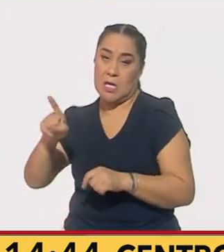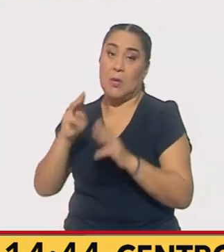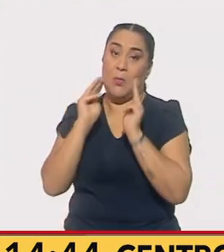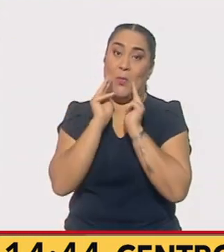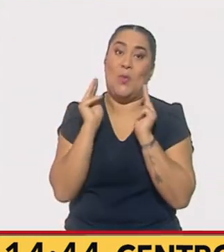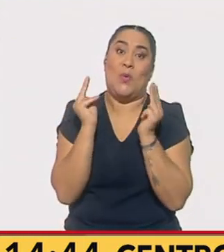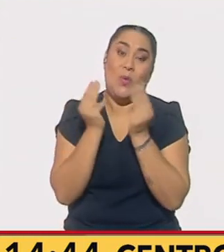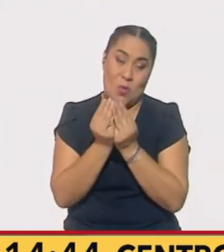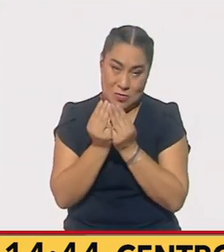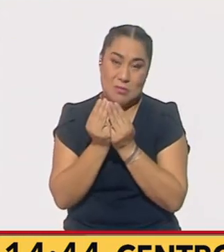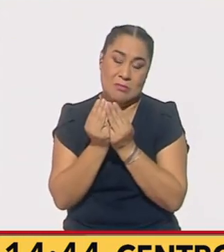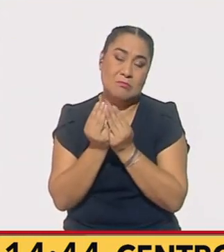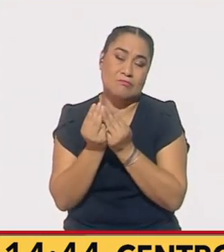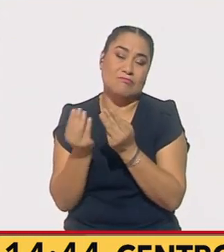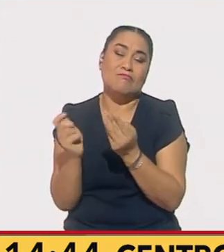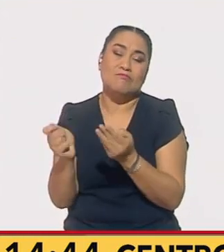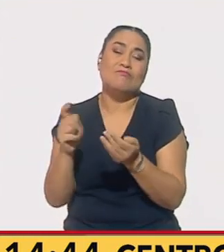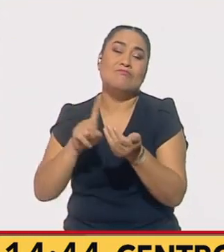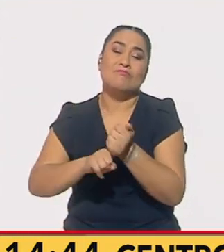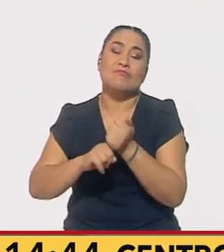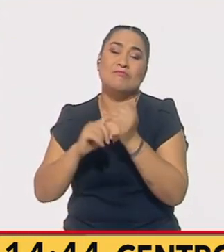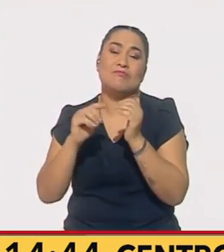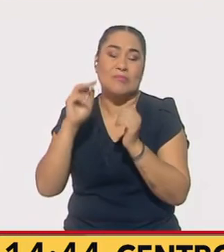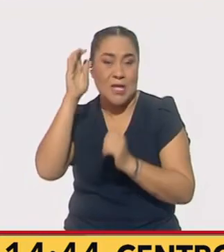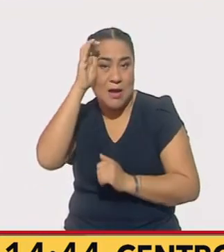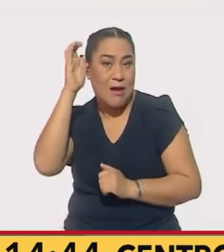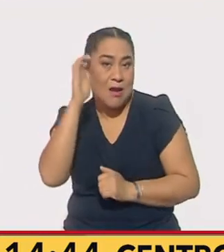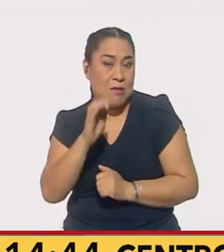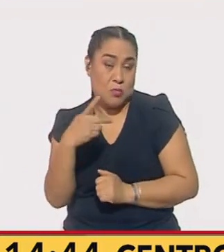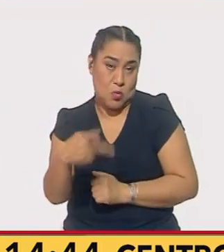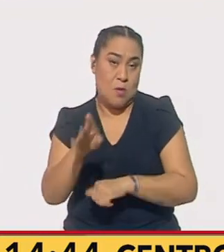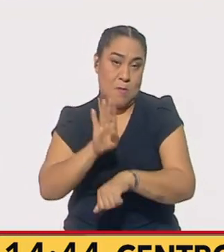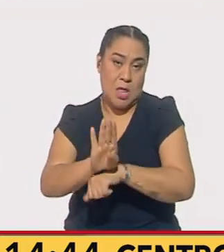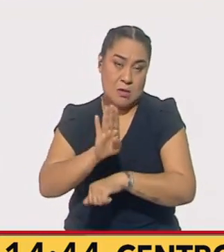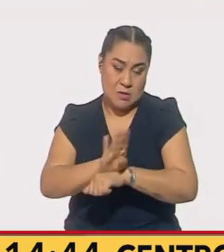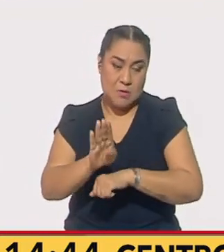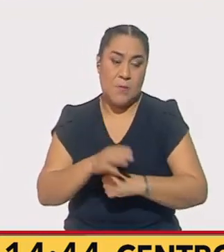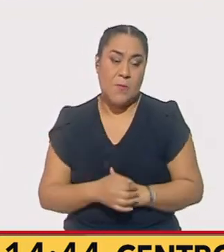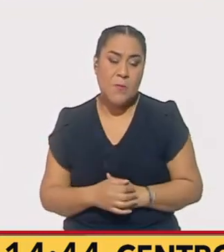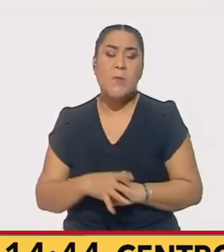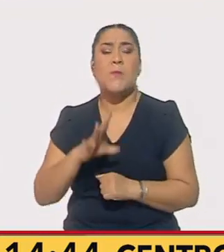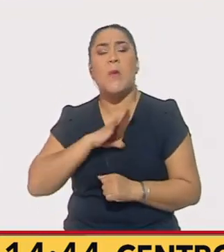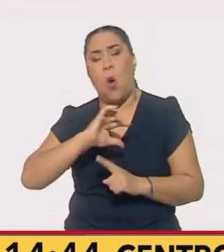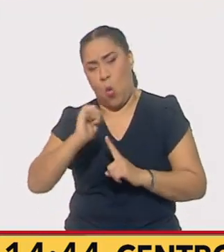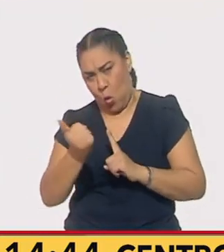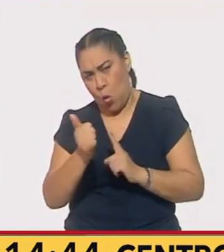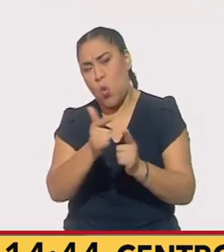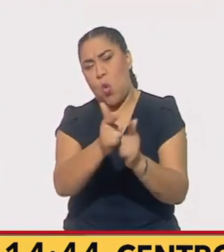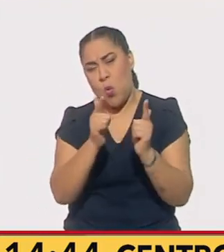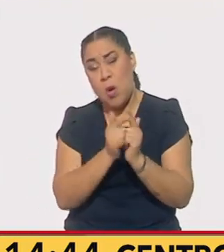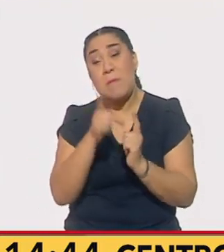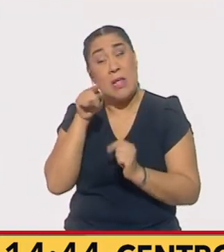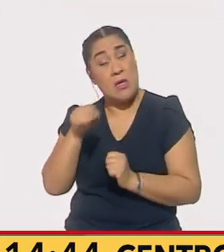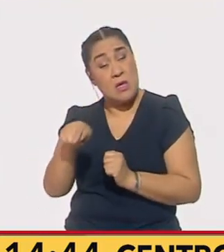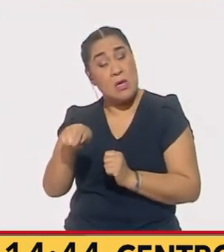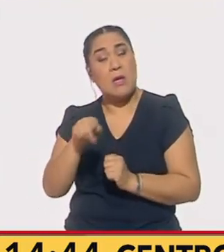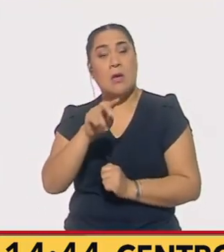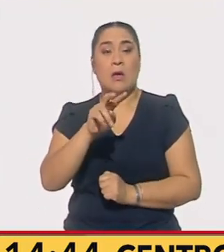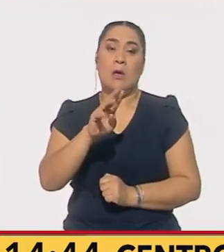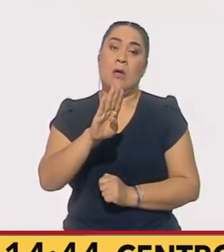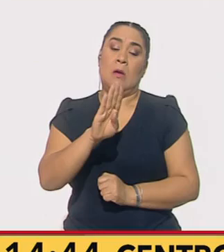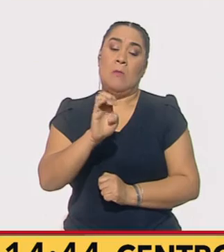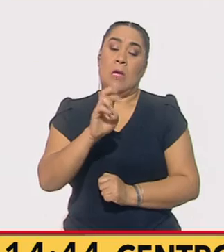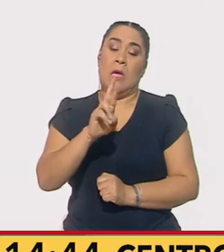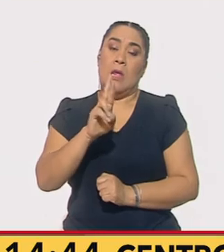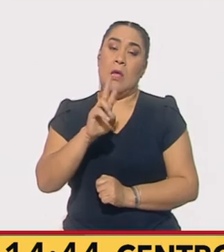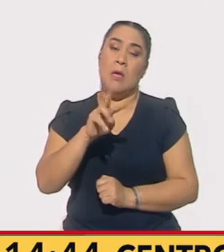organización, dijéramos, del crimen organizado brasileño. Así es. Hay otros, indudablemente, pero el Comando Vermelho es el más